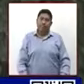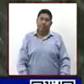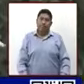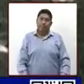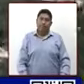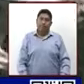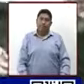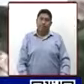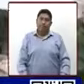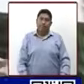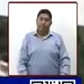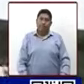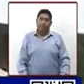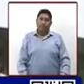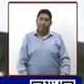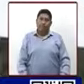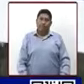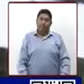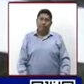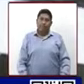papito.